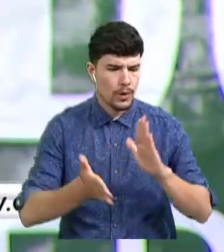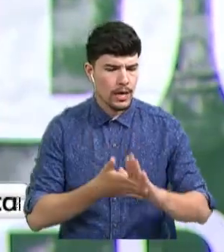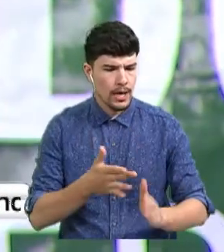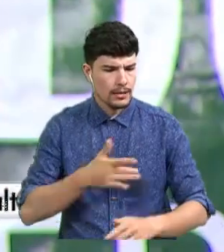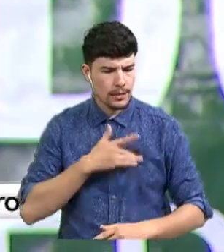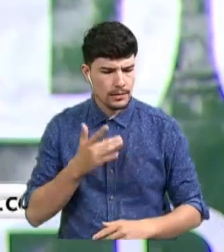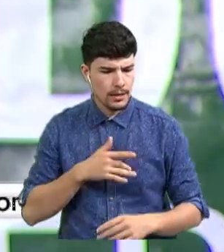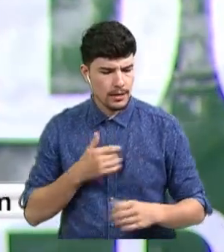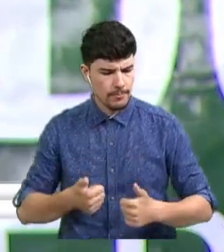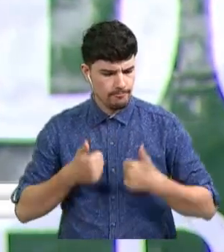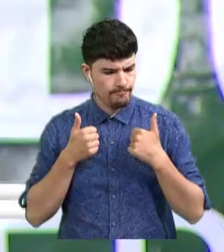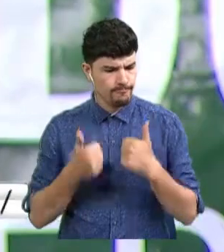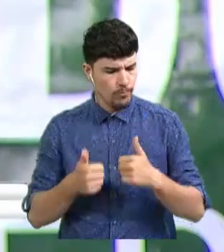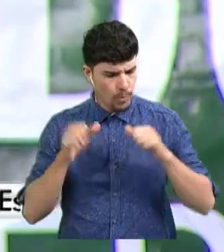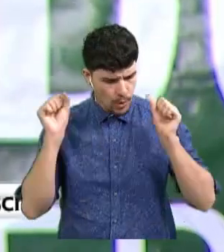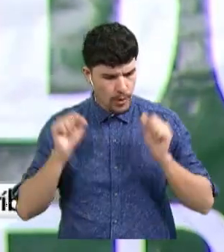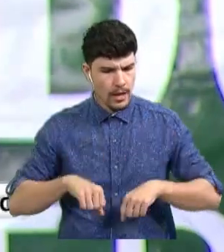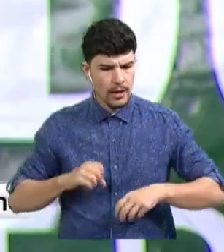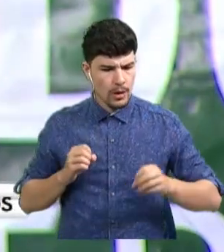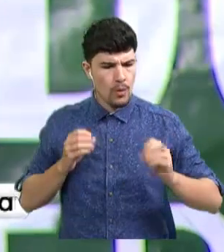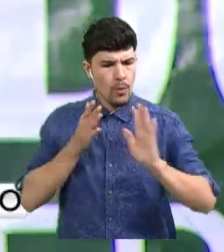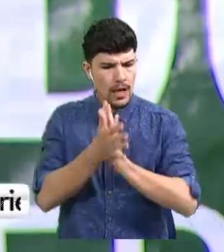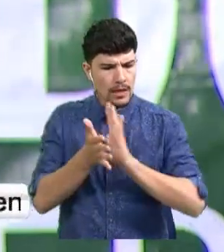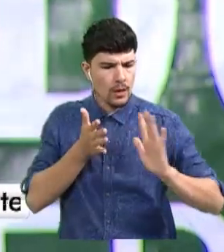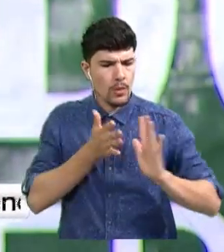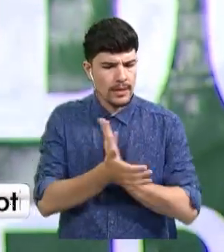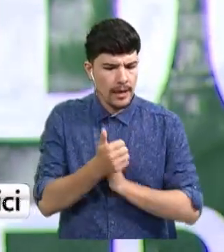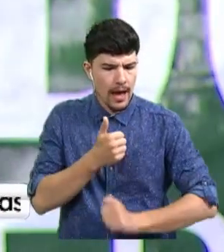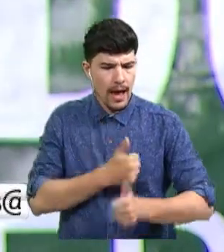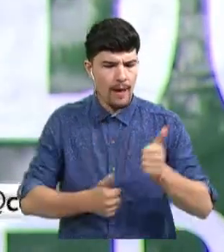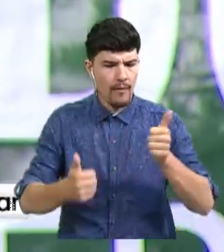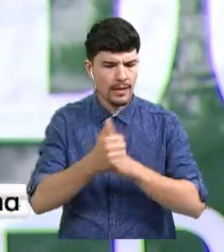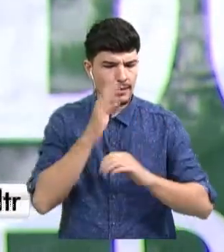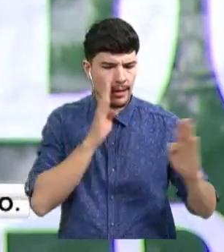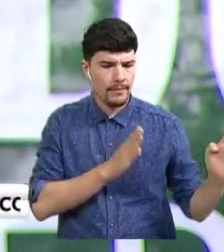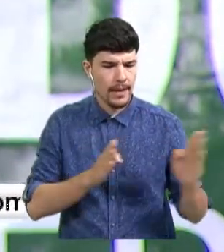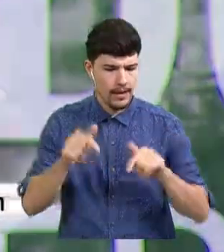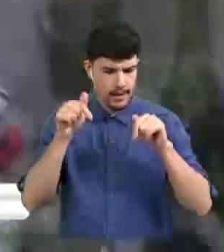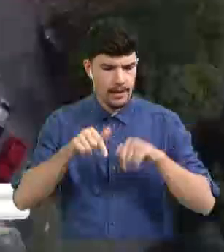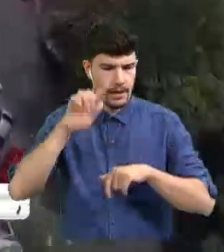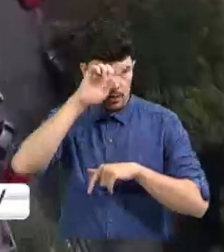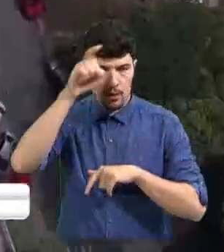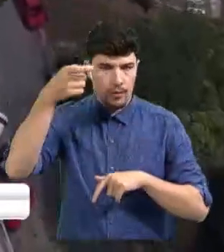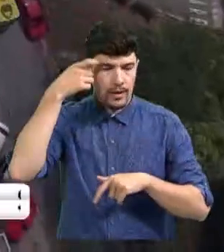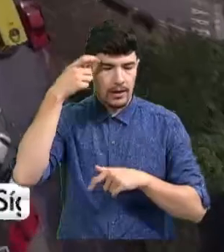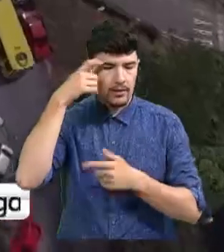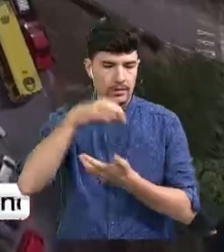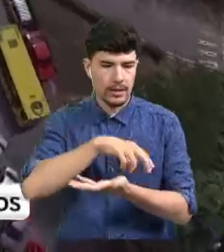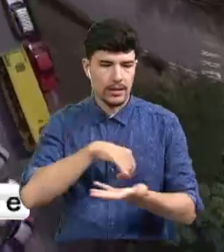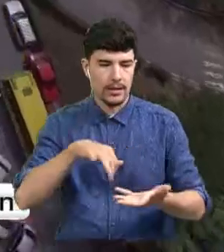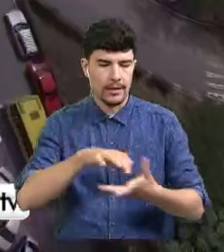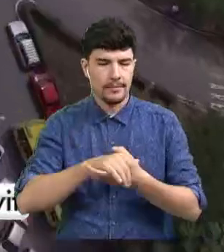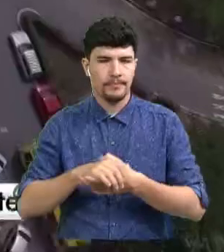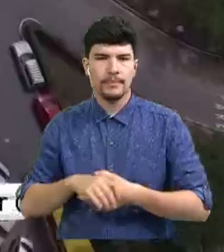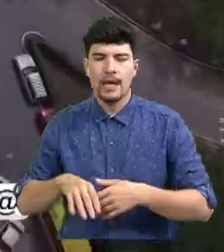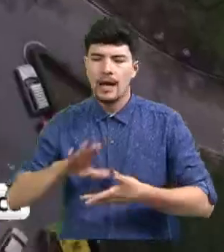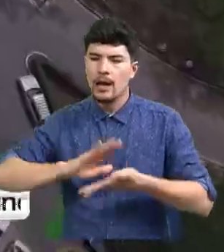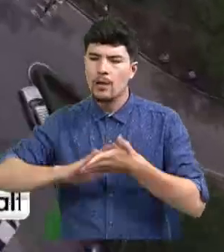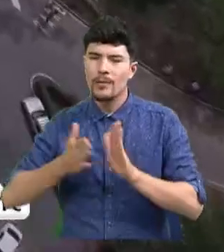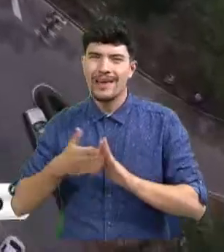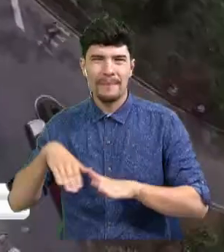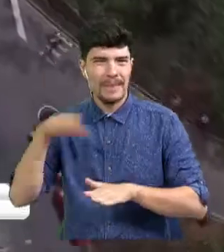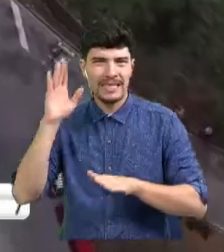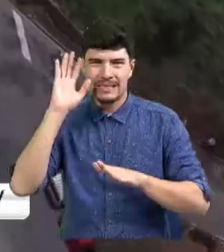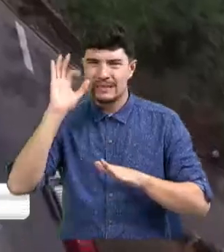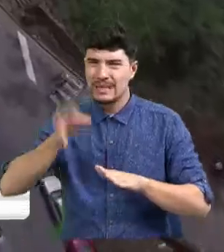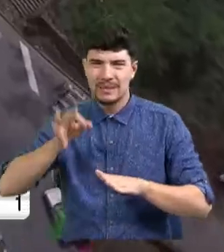gusto de poderles hacer una rendición de cuentas, pues el tema que más preocupa a la comunidad siempre es el tema de seguridad, cómo se viene